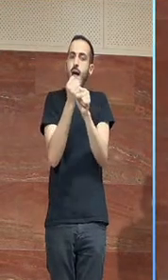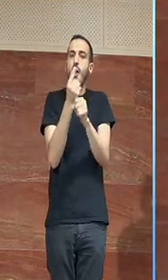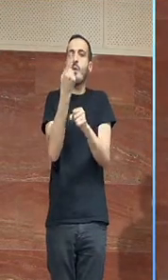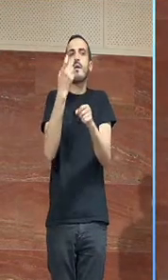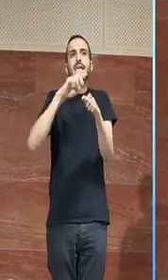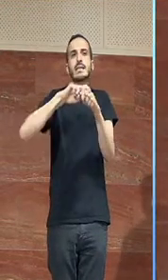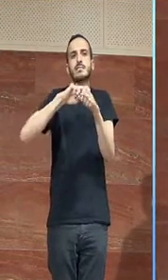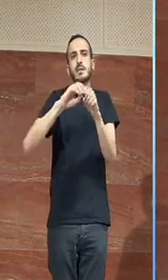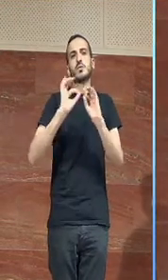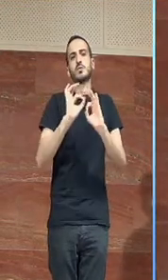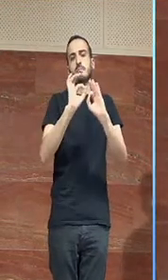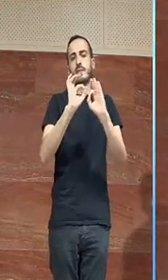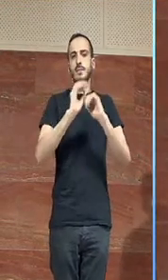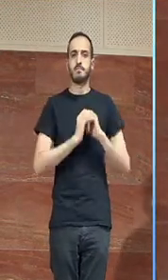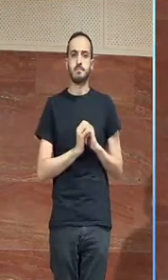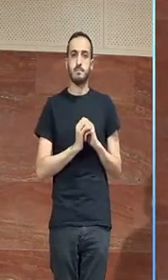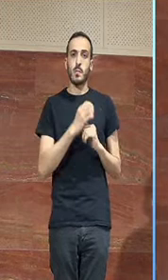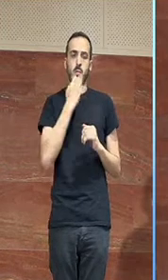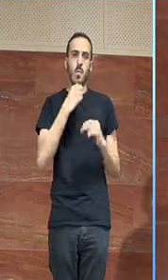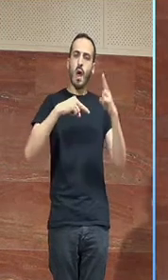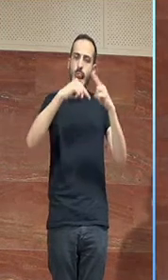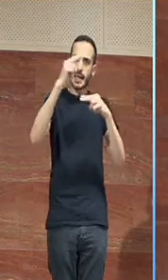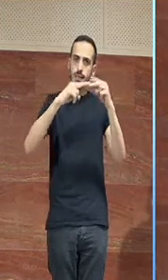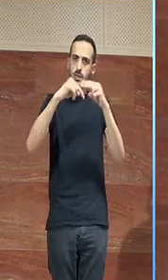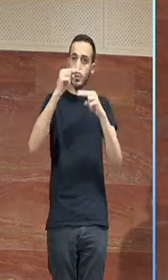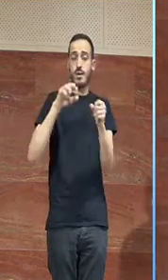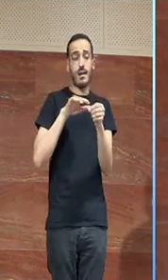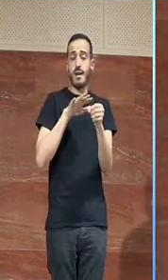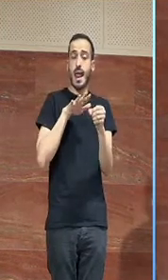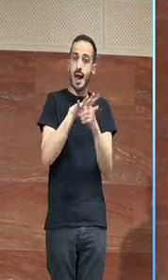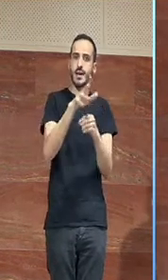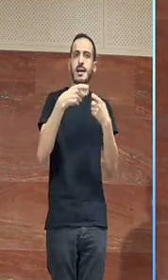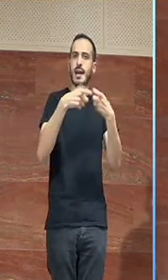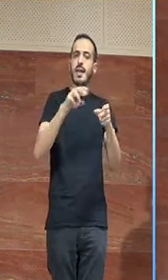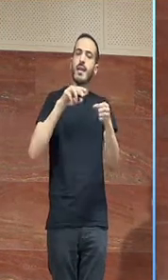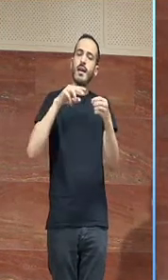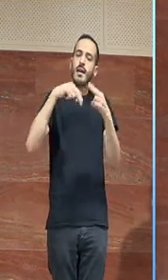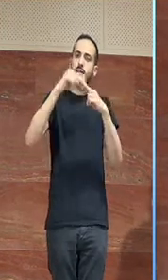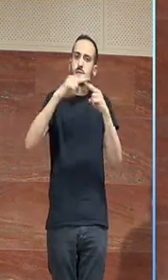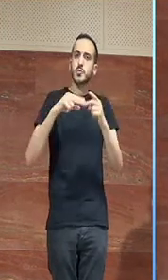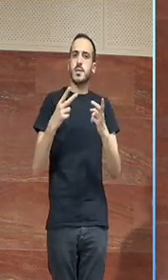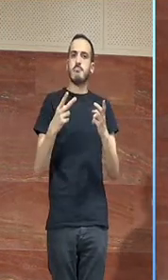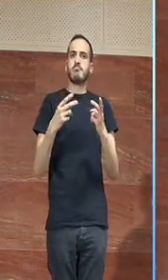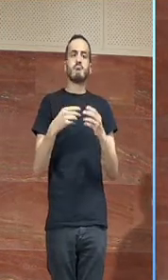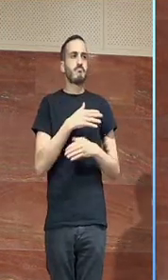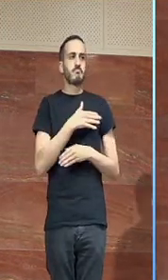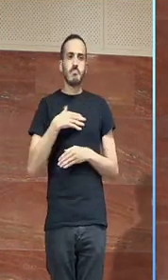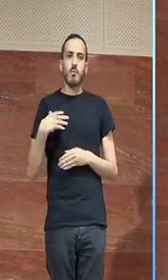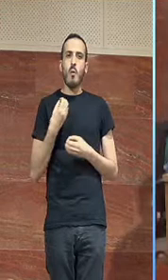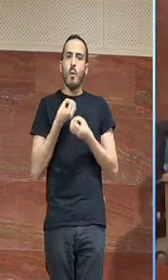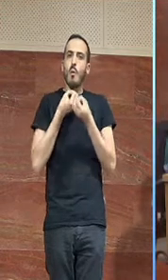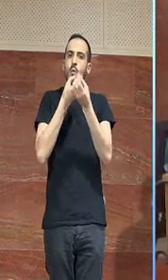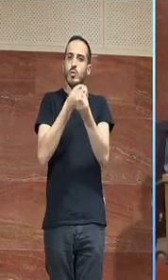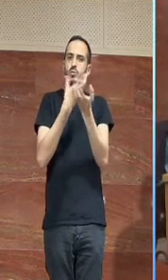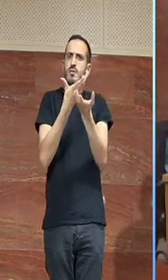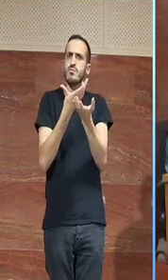¿no? Desde el área de la arquitectura, que organizamos hoy esta jornada, hemos querido hablar sobre la complejidad